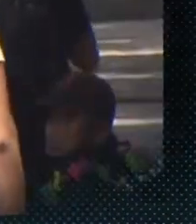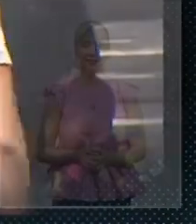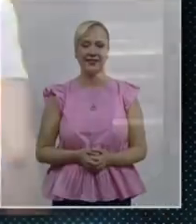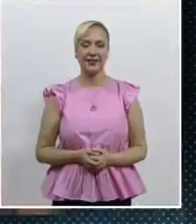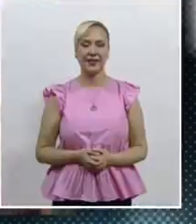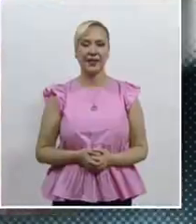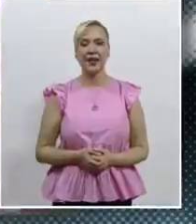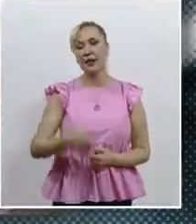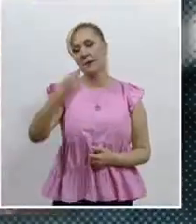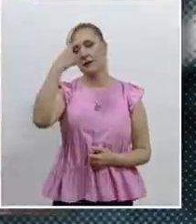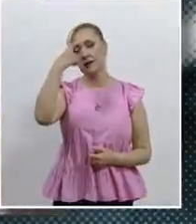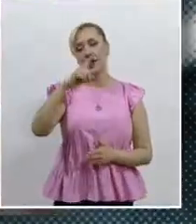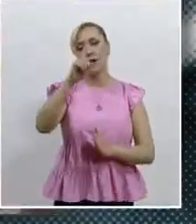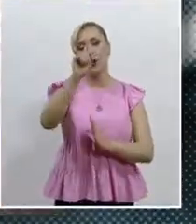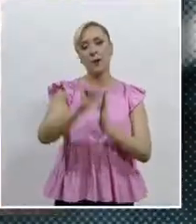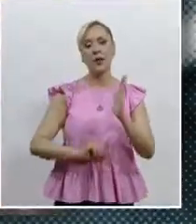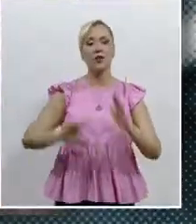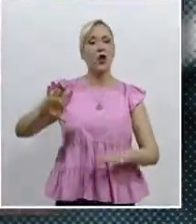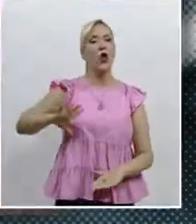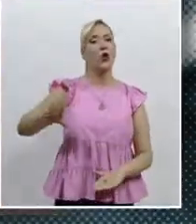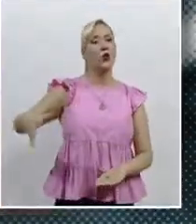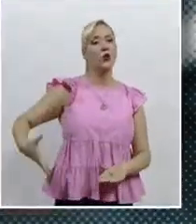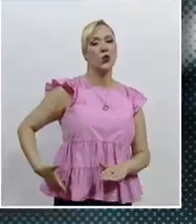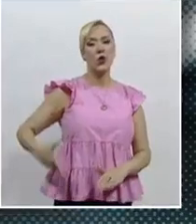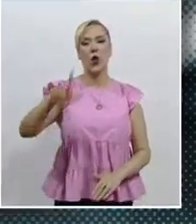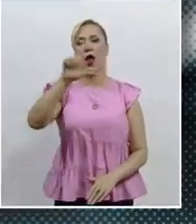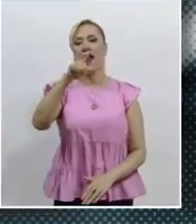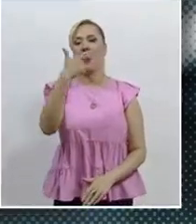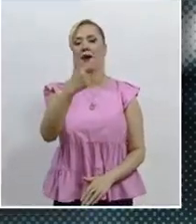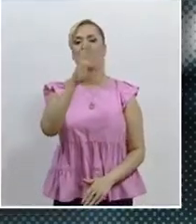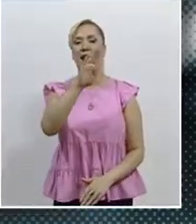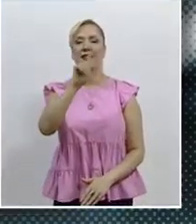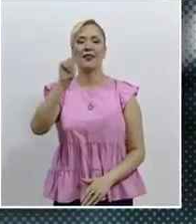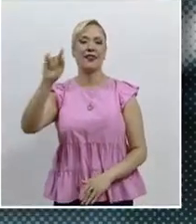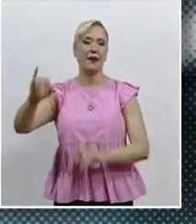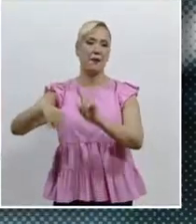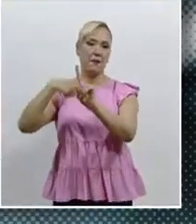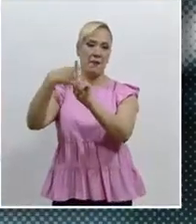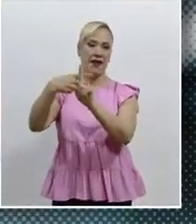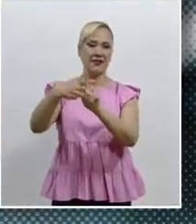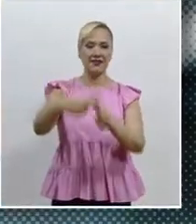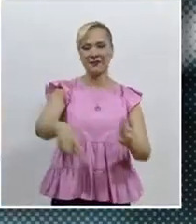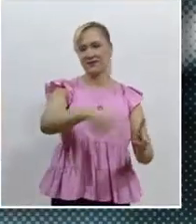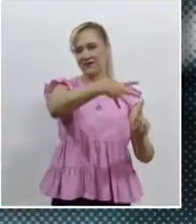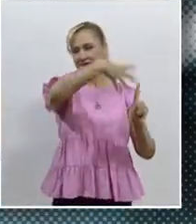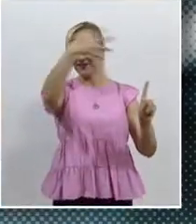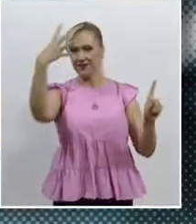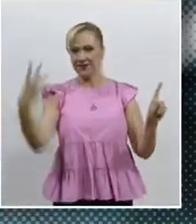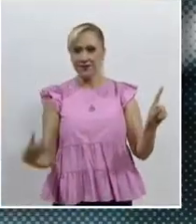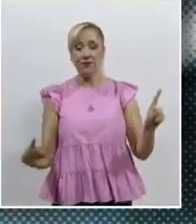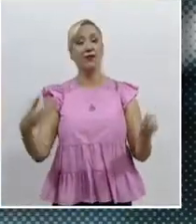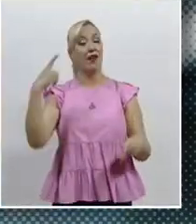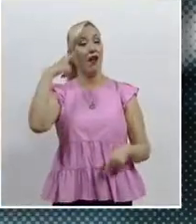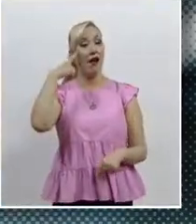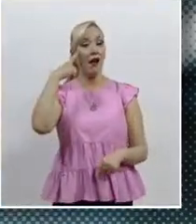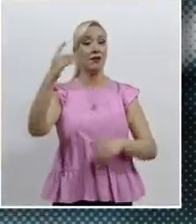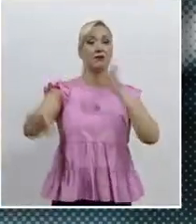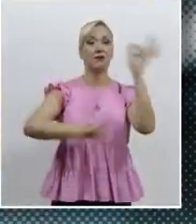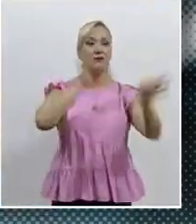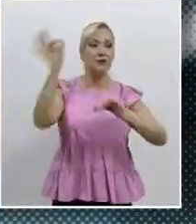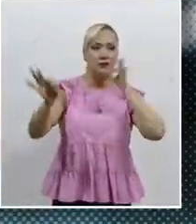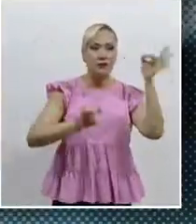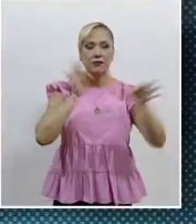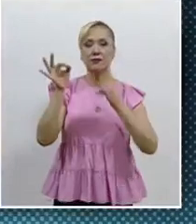En el marco del mes del orgullo LGBT+, el Poder Judicial de Quintana Roo inició una campaña en redes sociales con